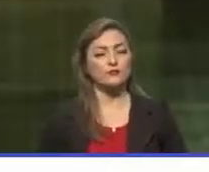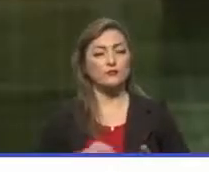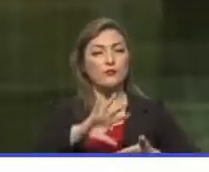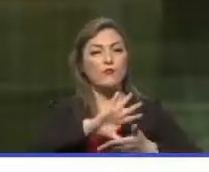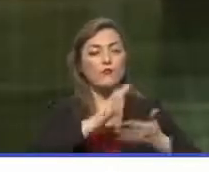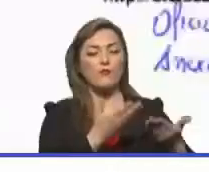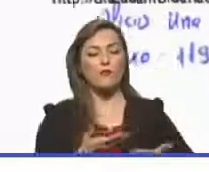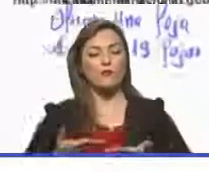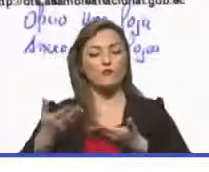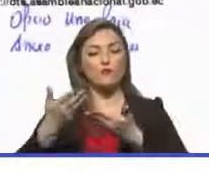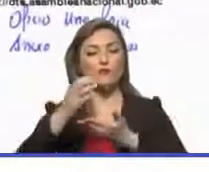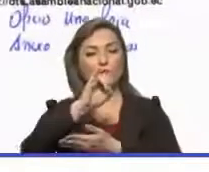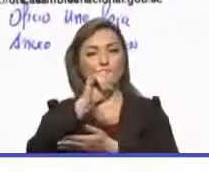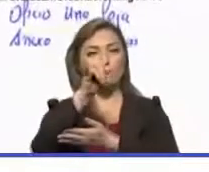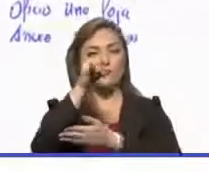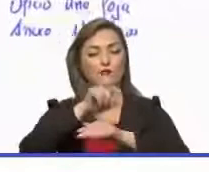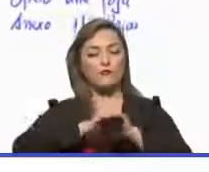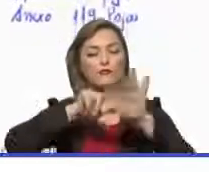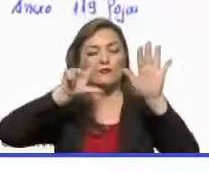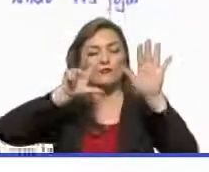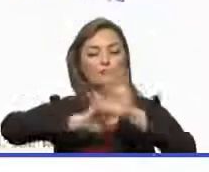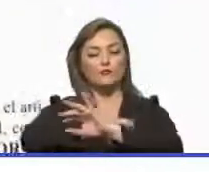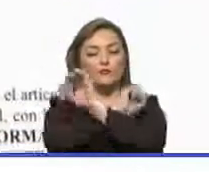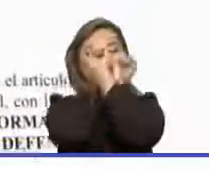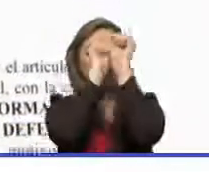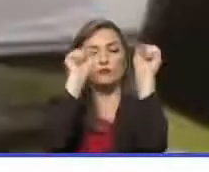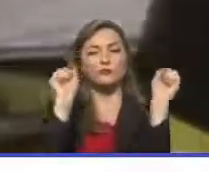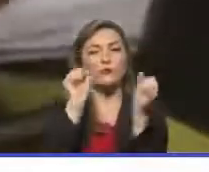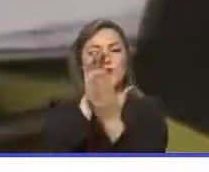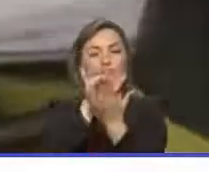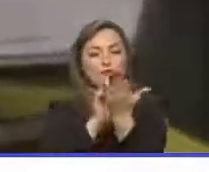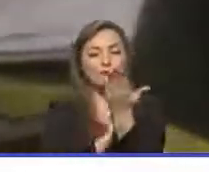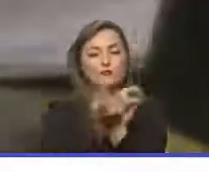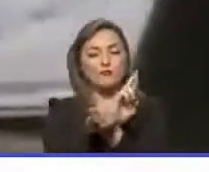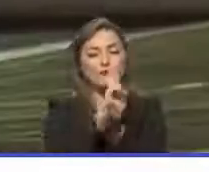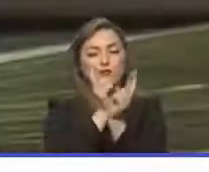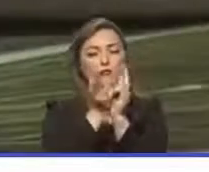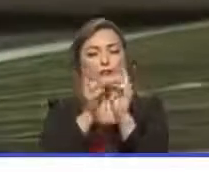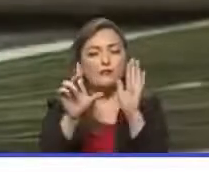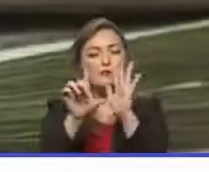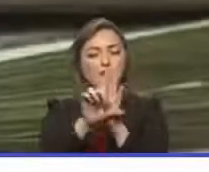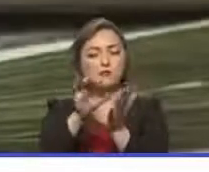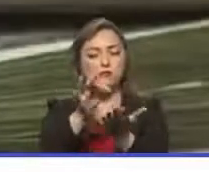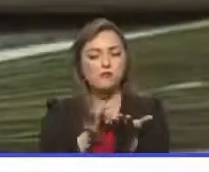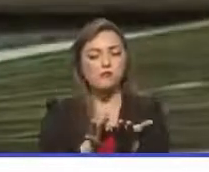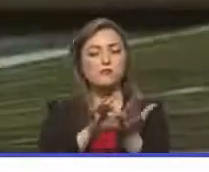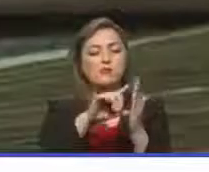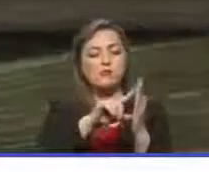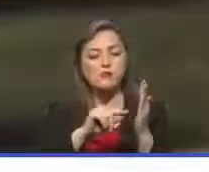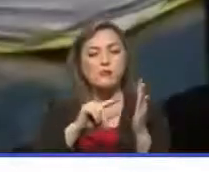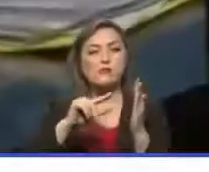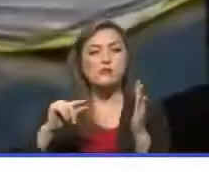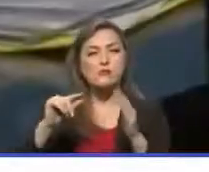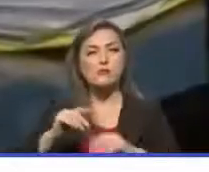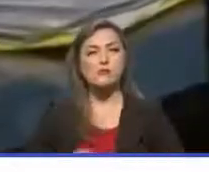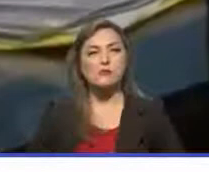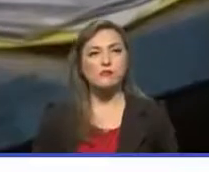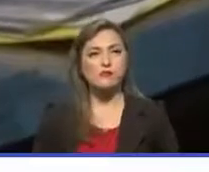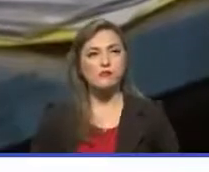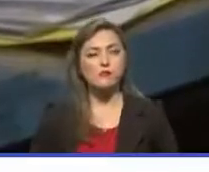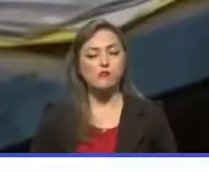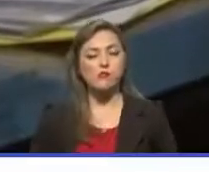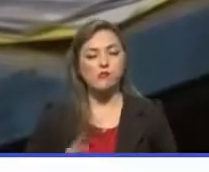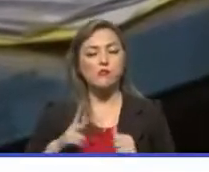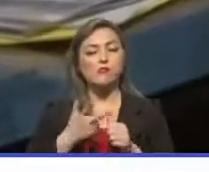Nacional recibió este jueves a las 8 de la mañana el proyecto de reformas al Código Monetario y Financiero. Esta es